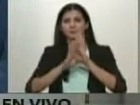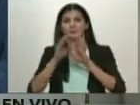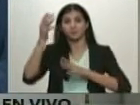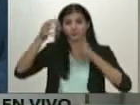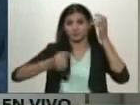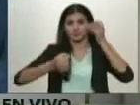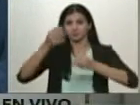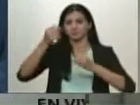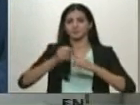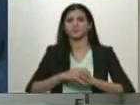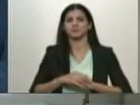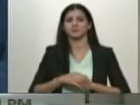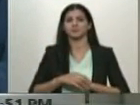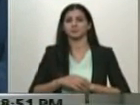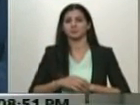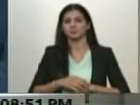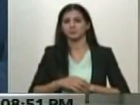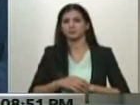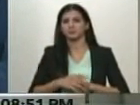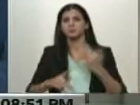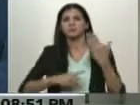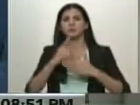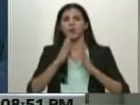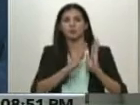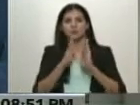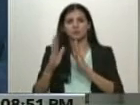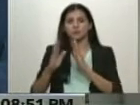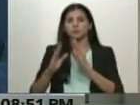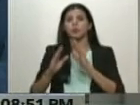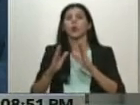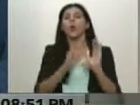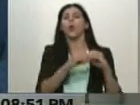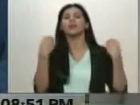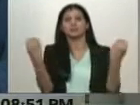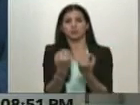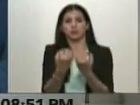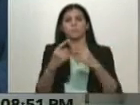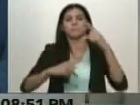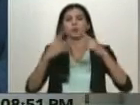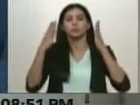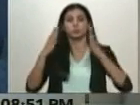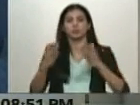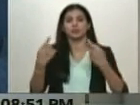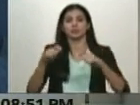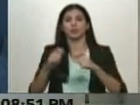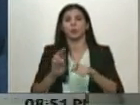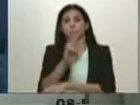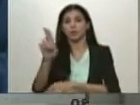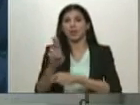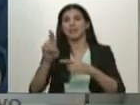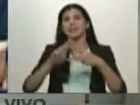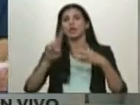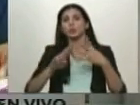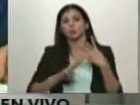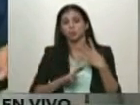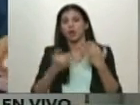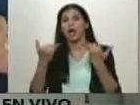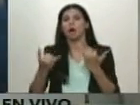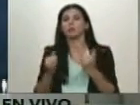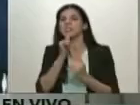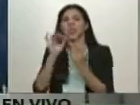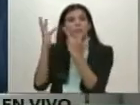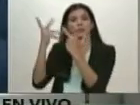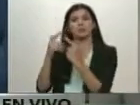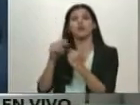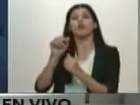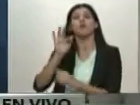PIDEL, y de los programas de organizaciones de productores para implementar estos recursos que actualmente maneja el FONDAS y